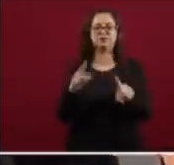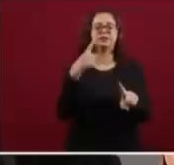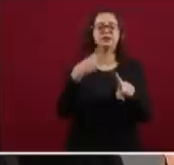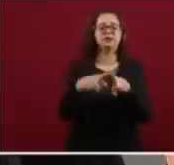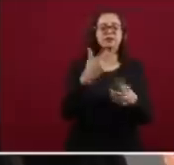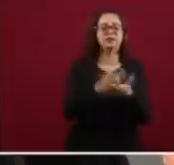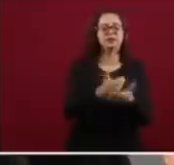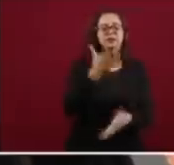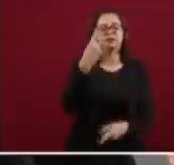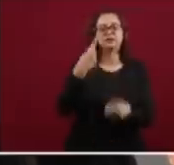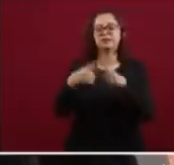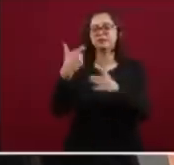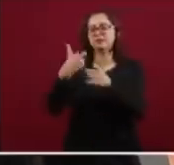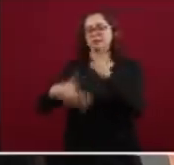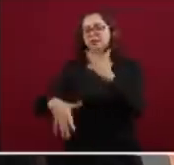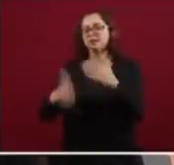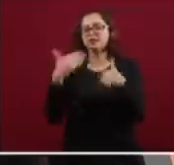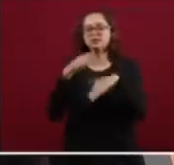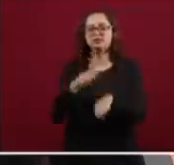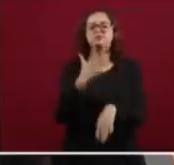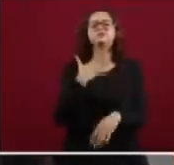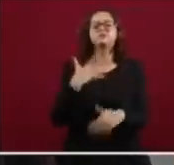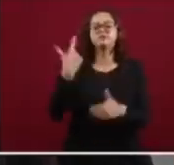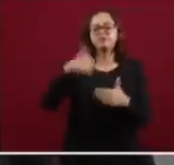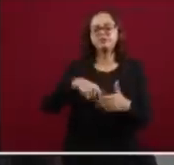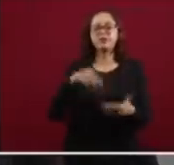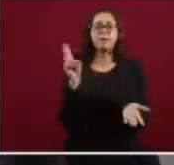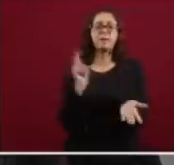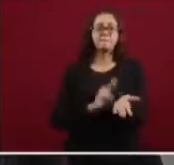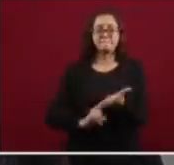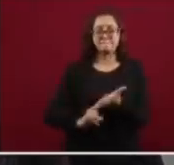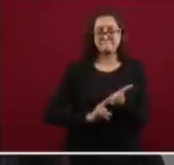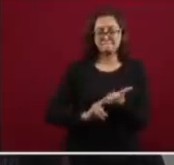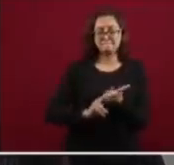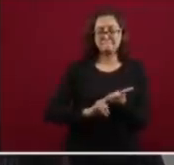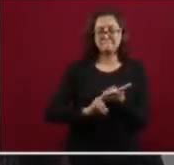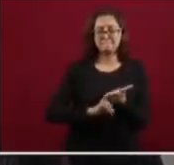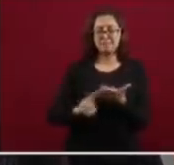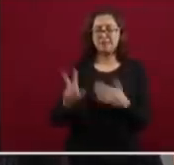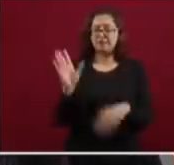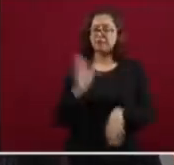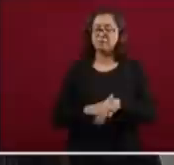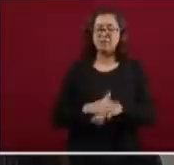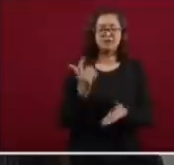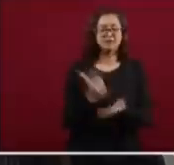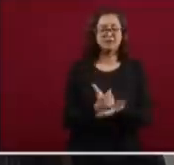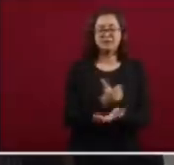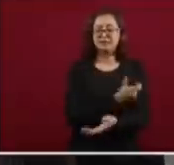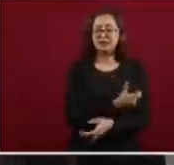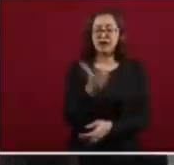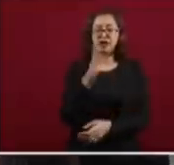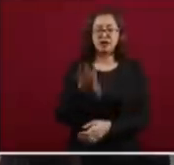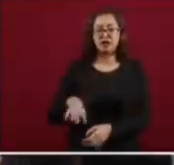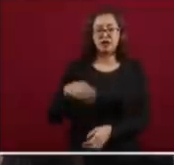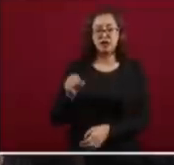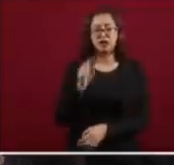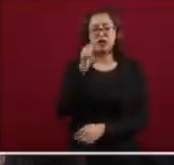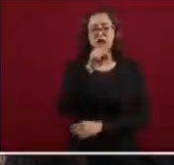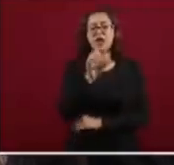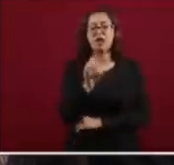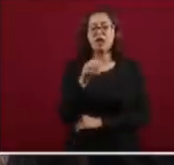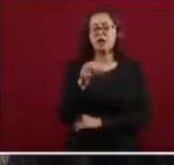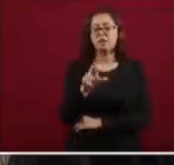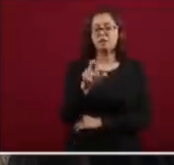combustibles la gasolina regular la encontramos con el precio y el margen más alto en general gas